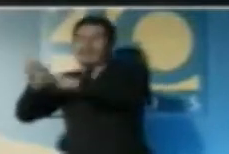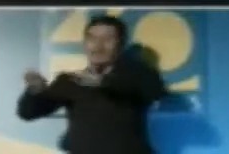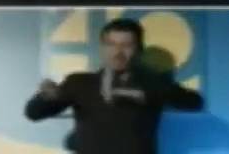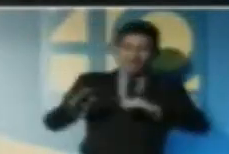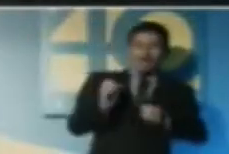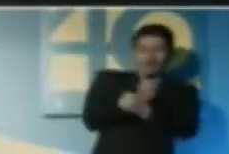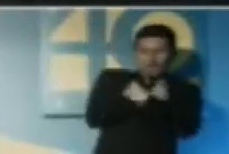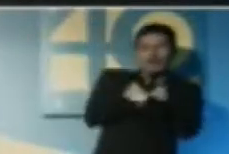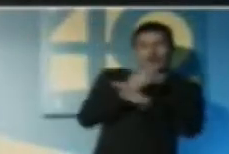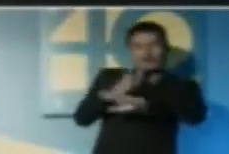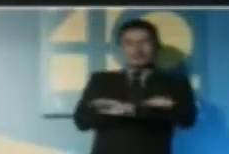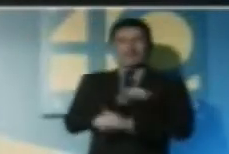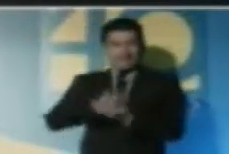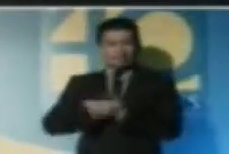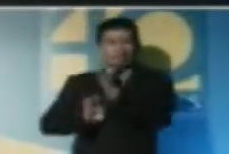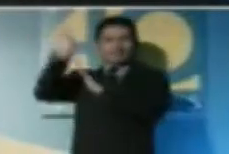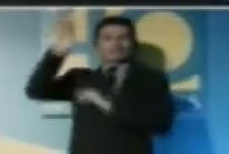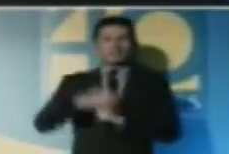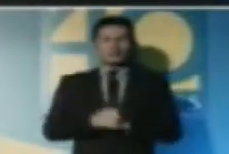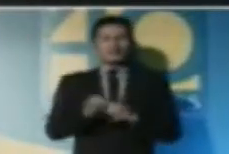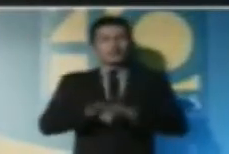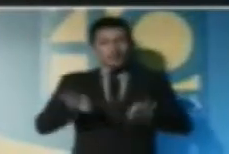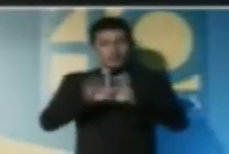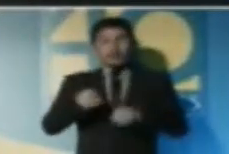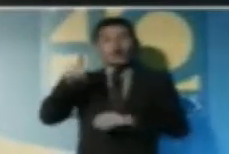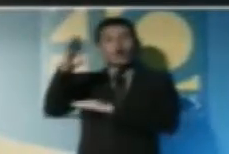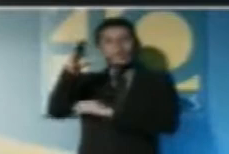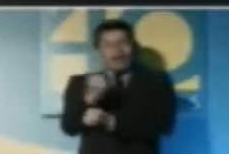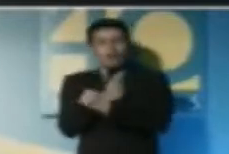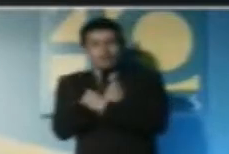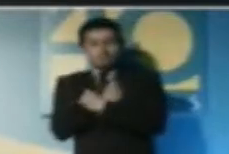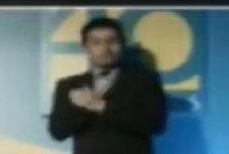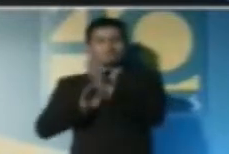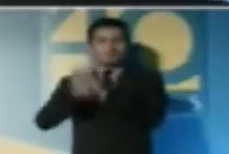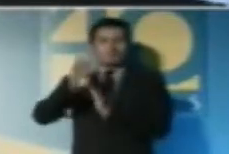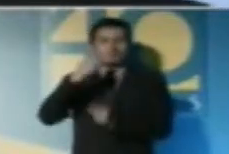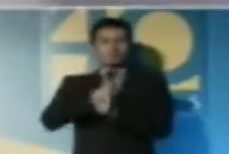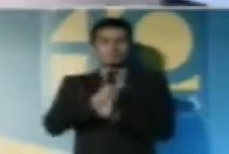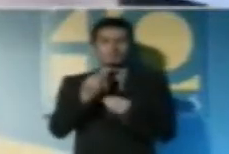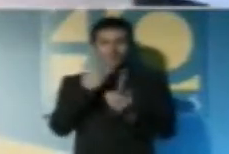Entonces, queramos a Colombia y hagámosla grande. Muchas gracias.